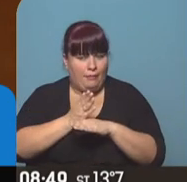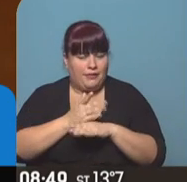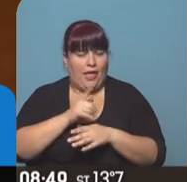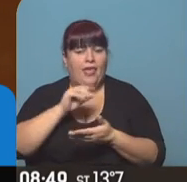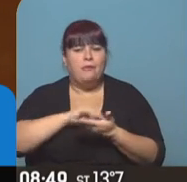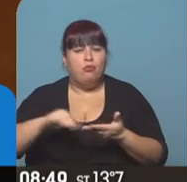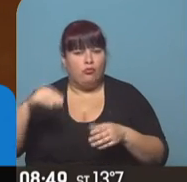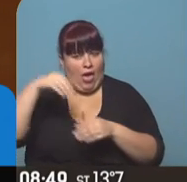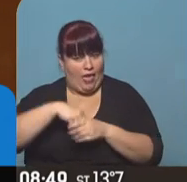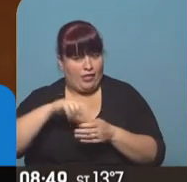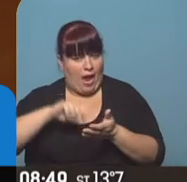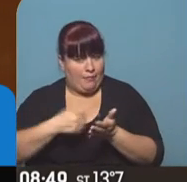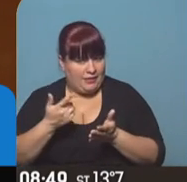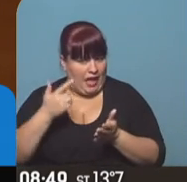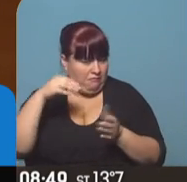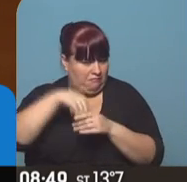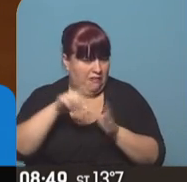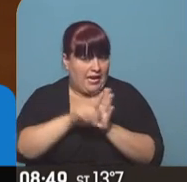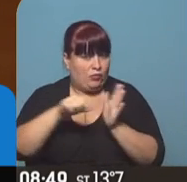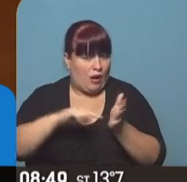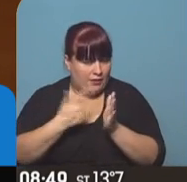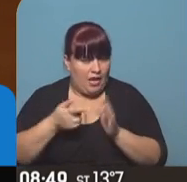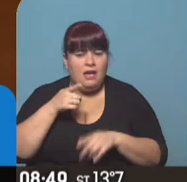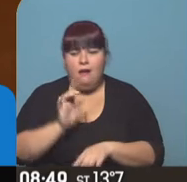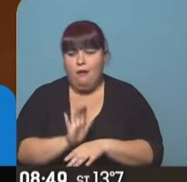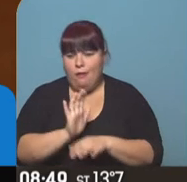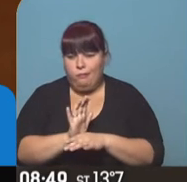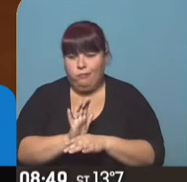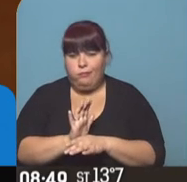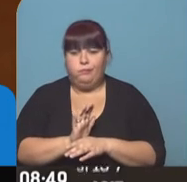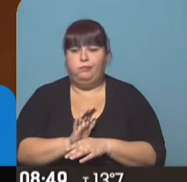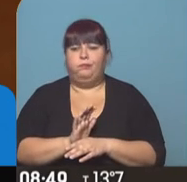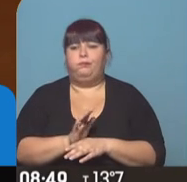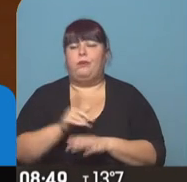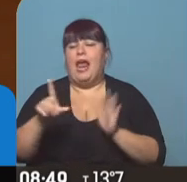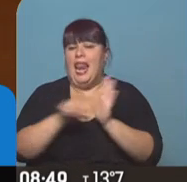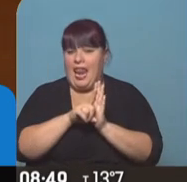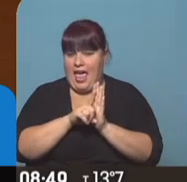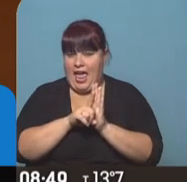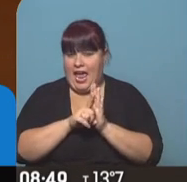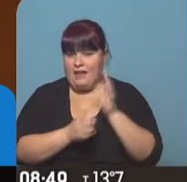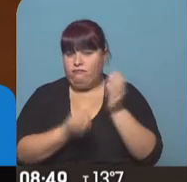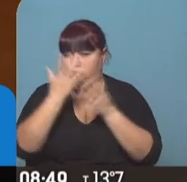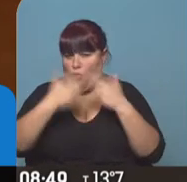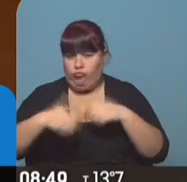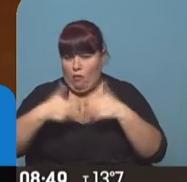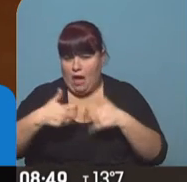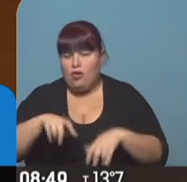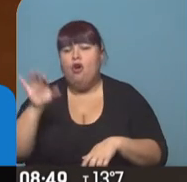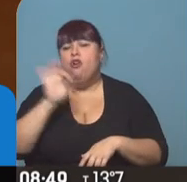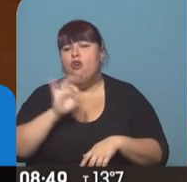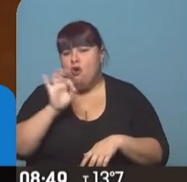legisladores en la ciudad en la legislatura de la ciudad buenos aires esto quiere decir que las leyes salen de manera automática o